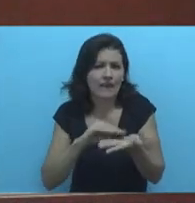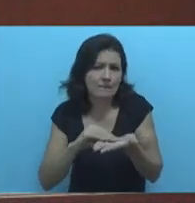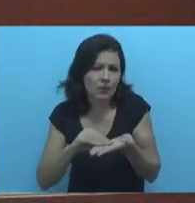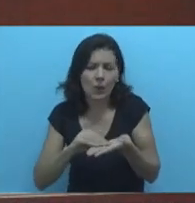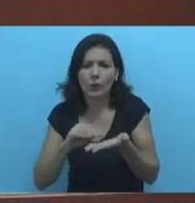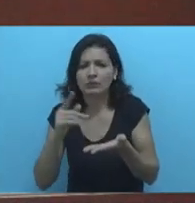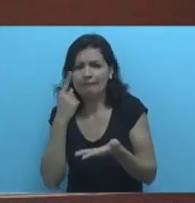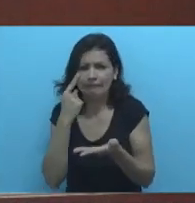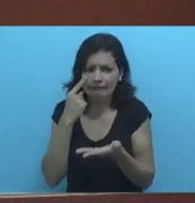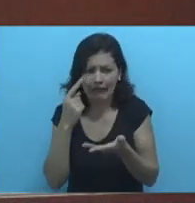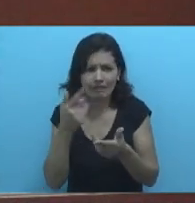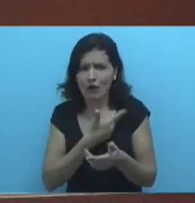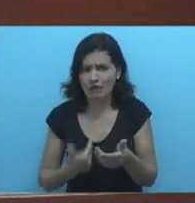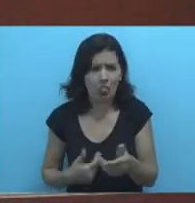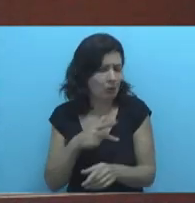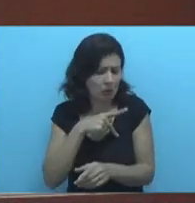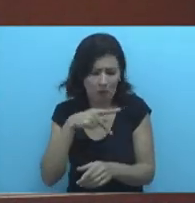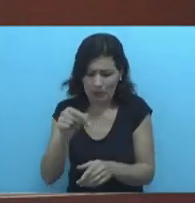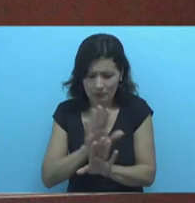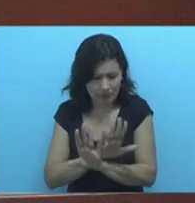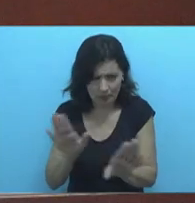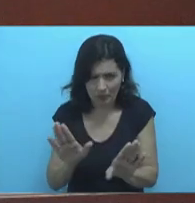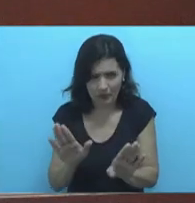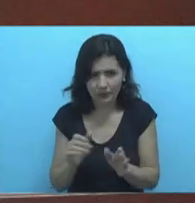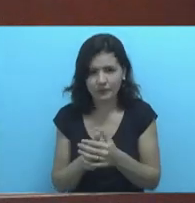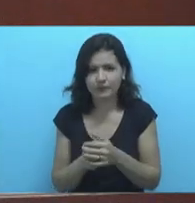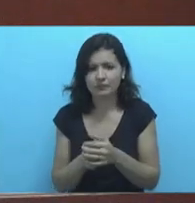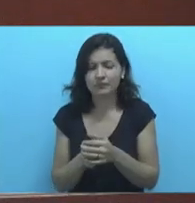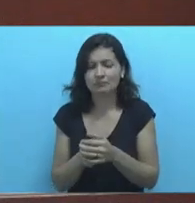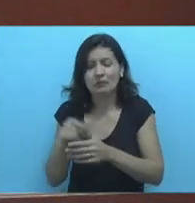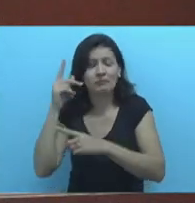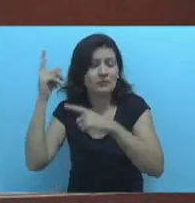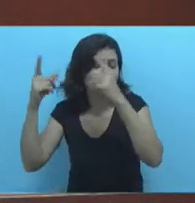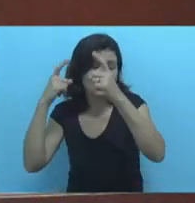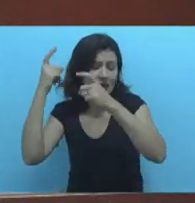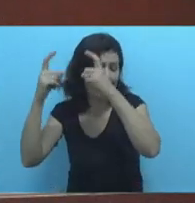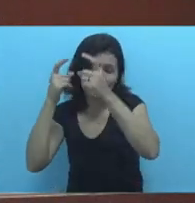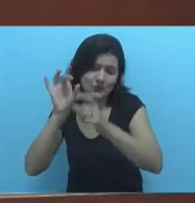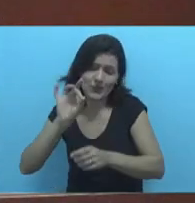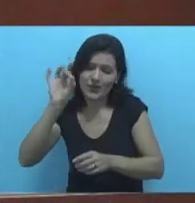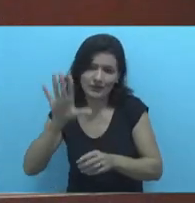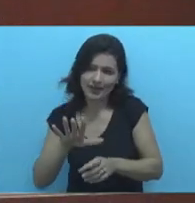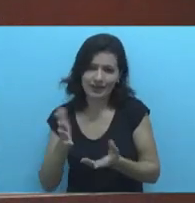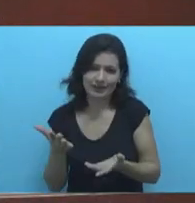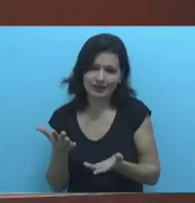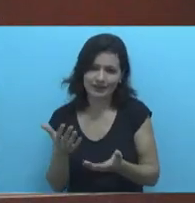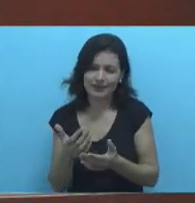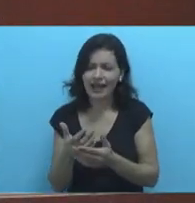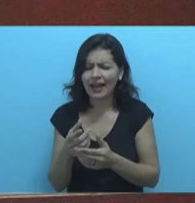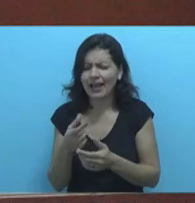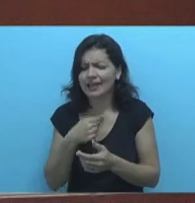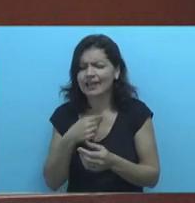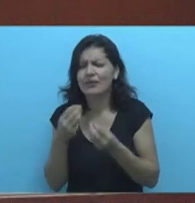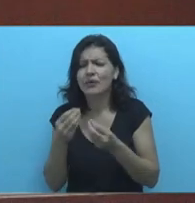una intendencia, a una gobernación o a la presidencia de la nación. Eran sueños de recobrar la democracia